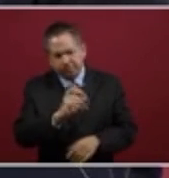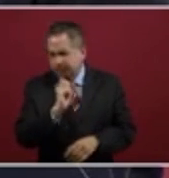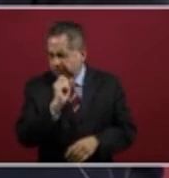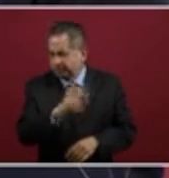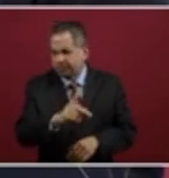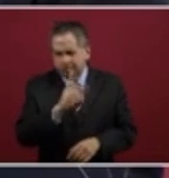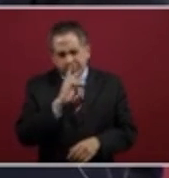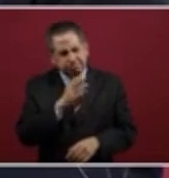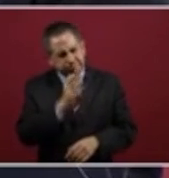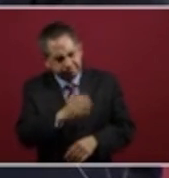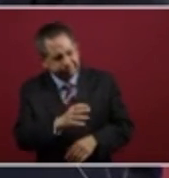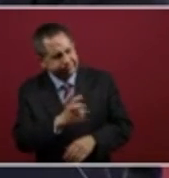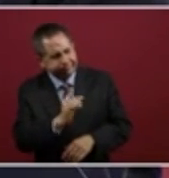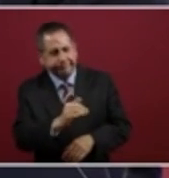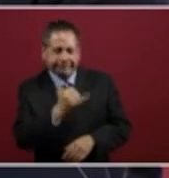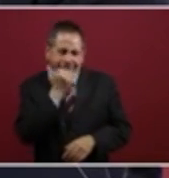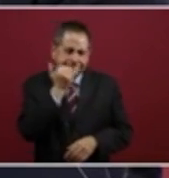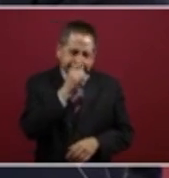aceptarnos más